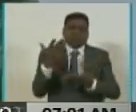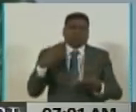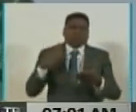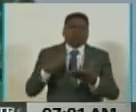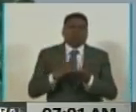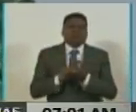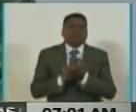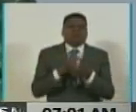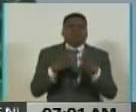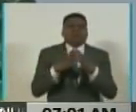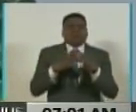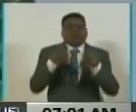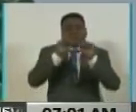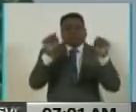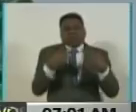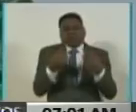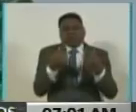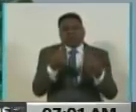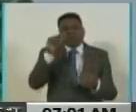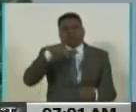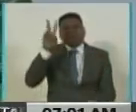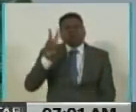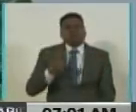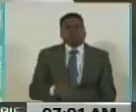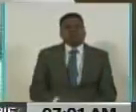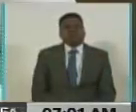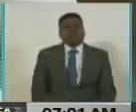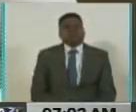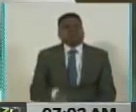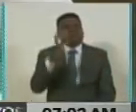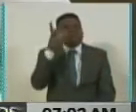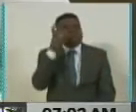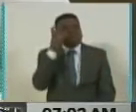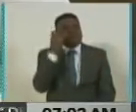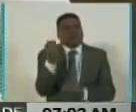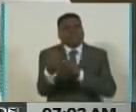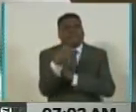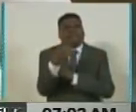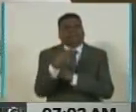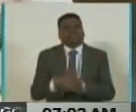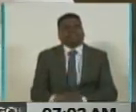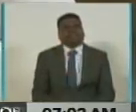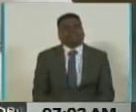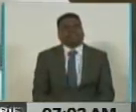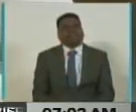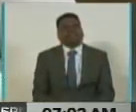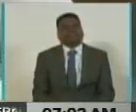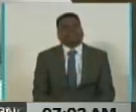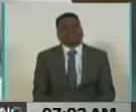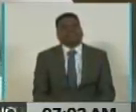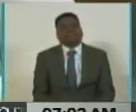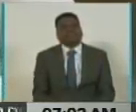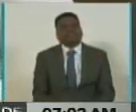todo lo que es la situación económica del país. Vamos a escuchar interacción y además participación que tiene Barry,